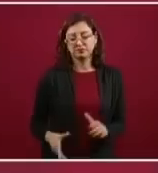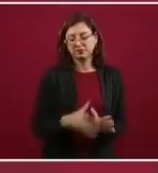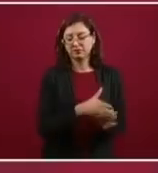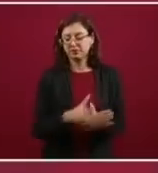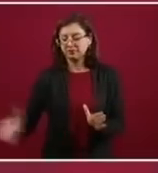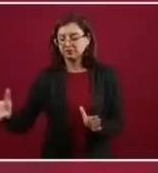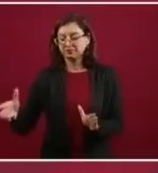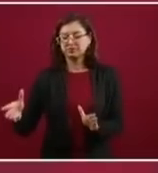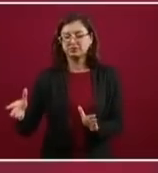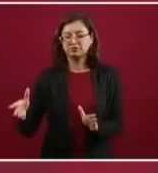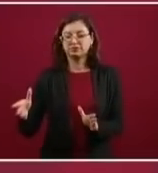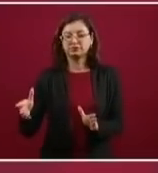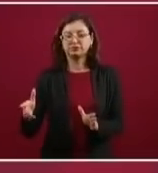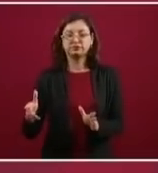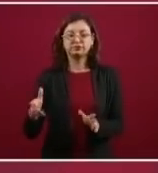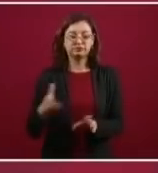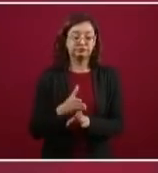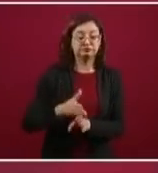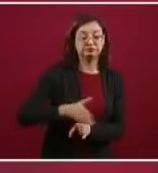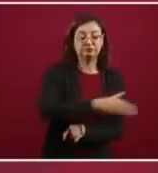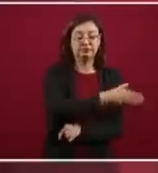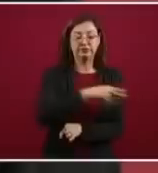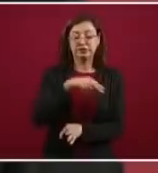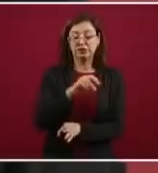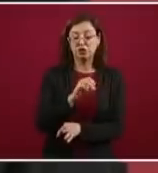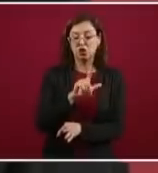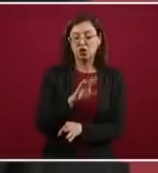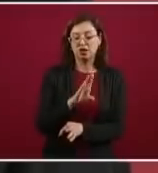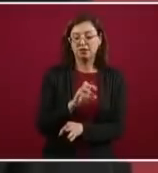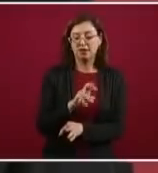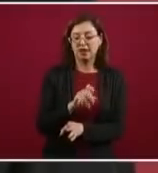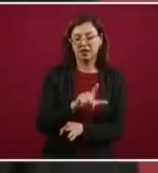en el periodo post-neoliberal.